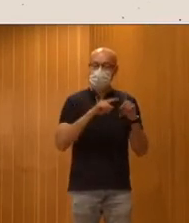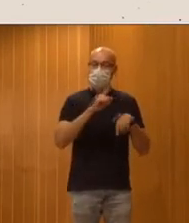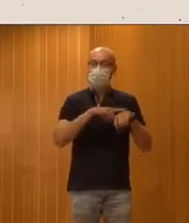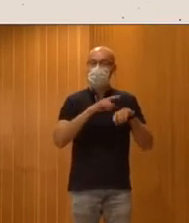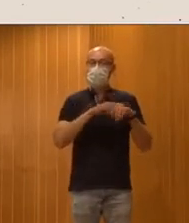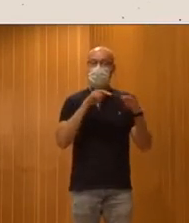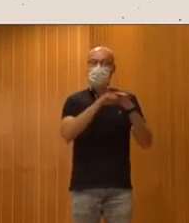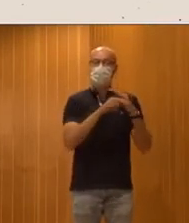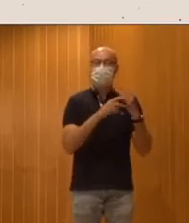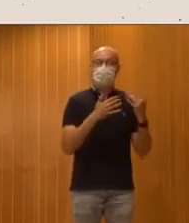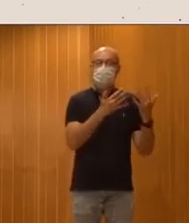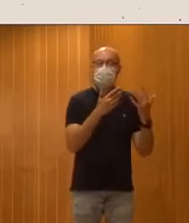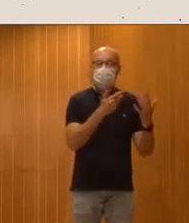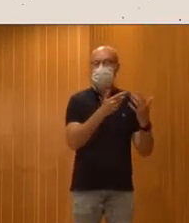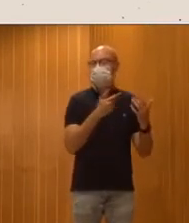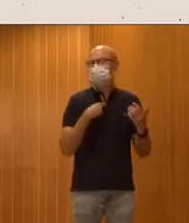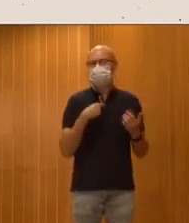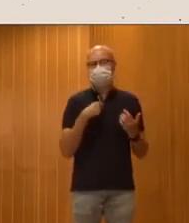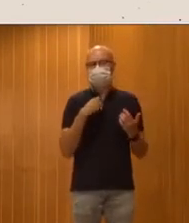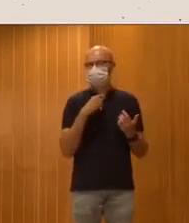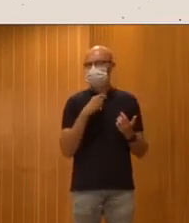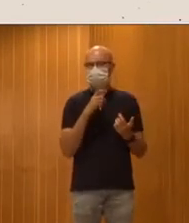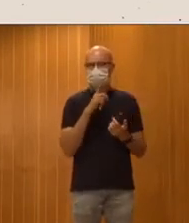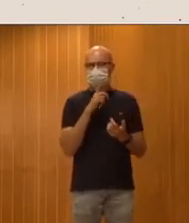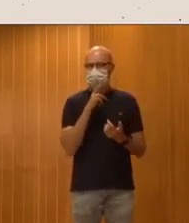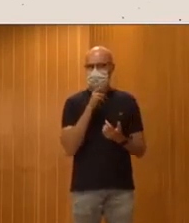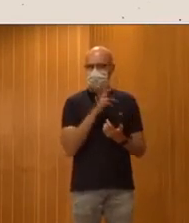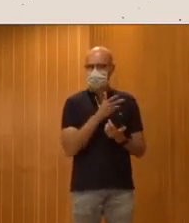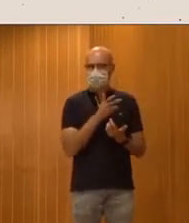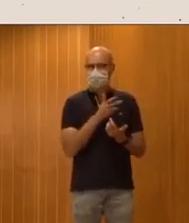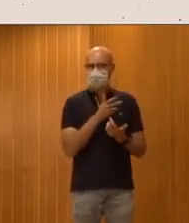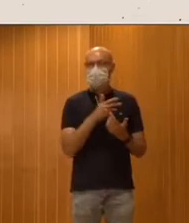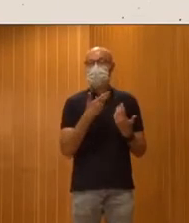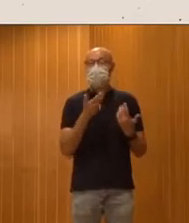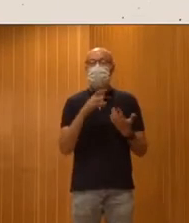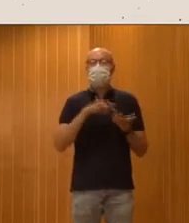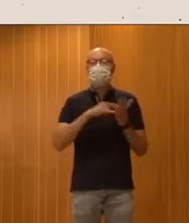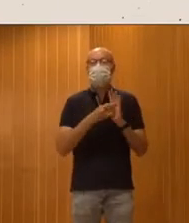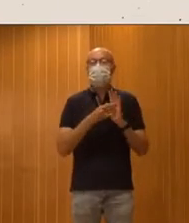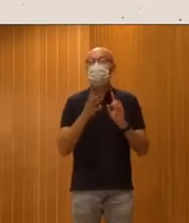un escándalo, y todo esto se está intentando resolver con